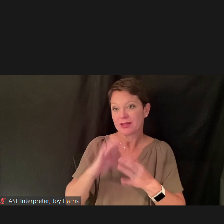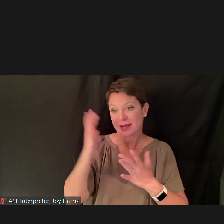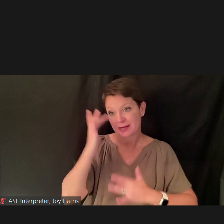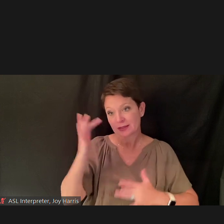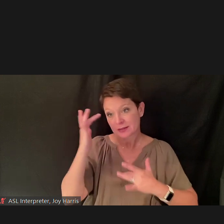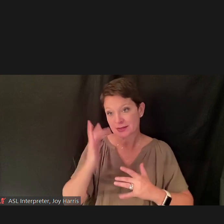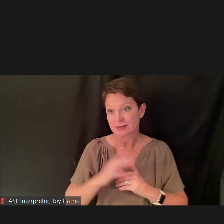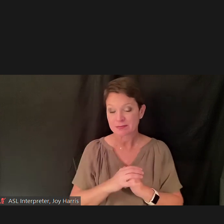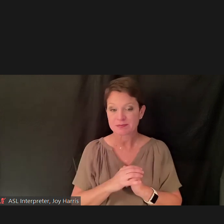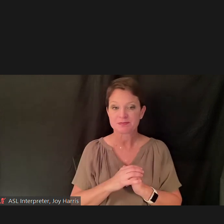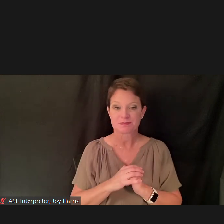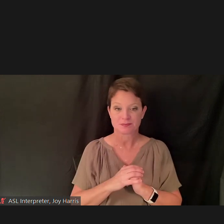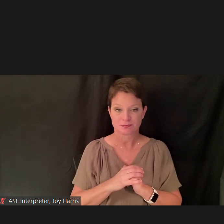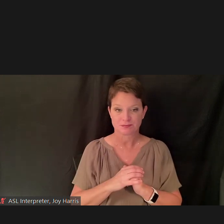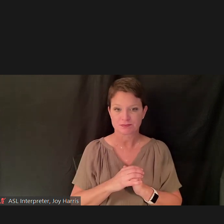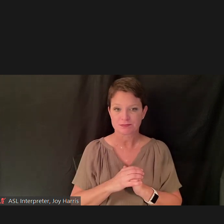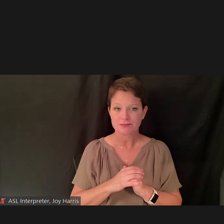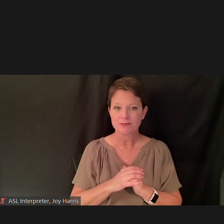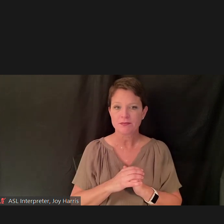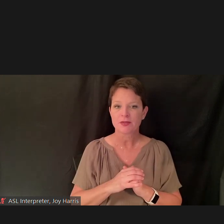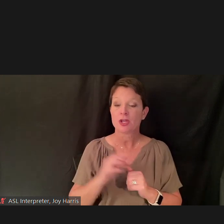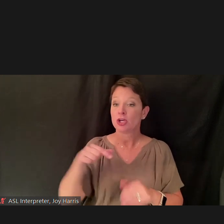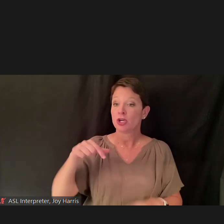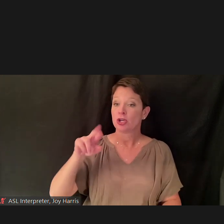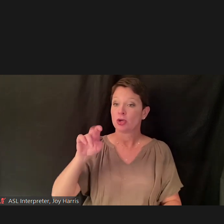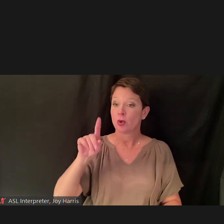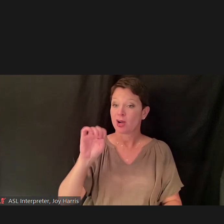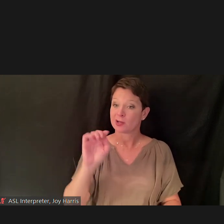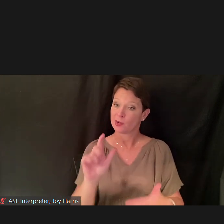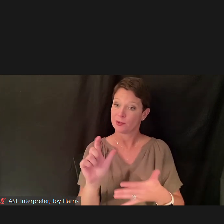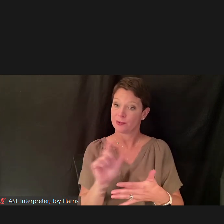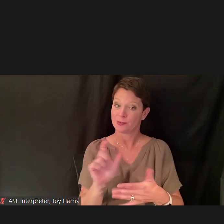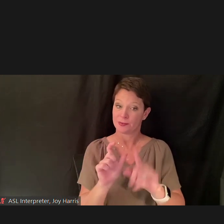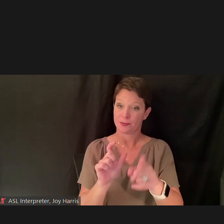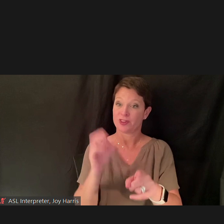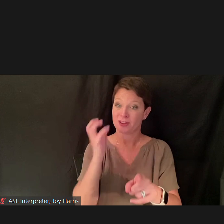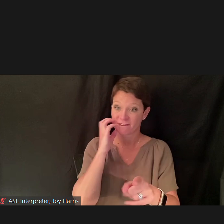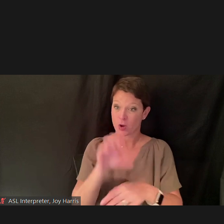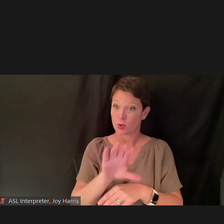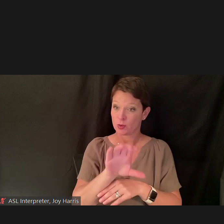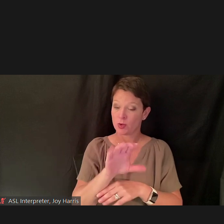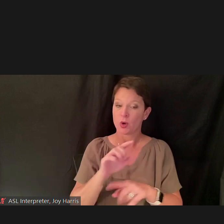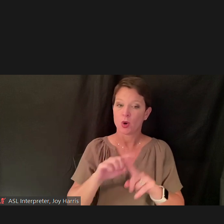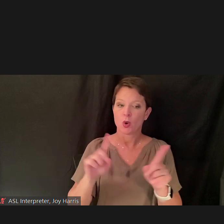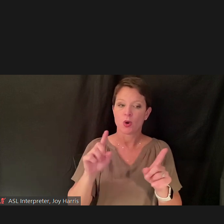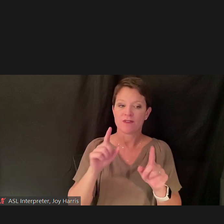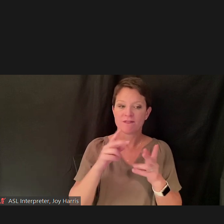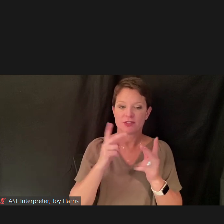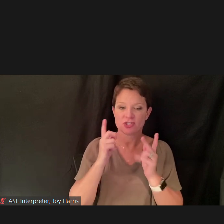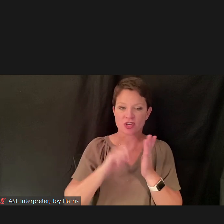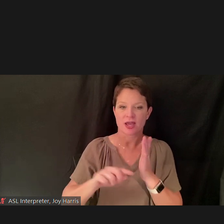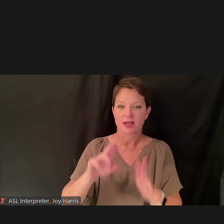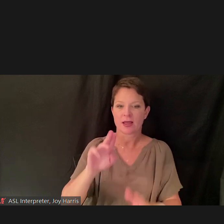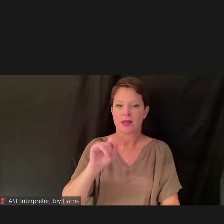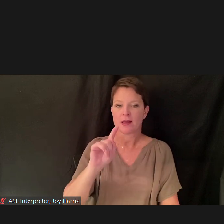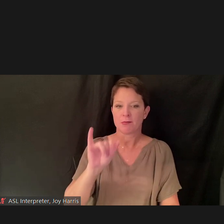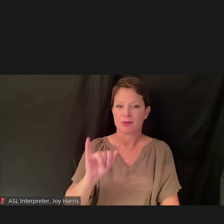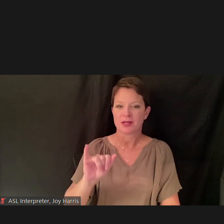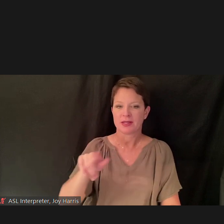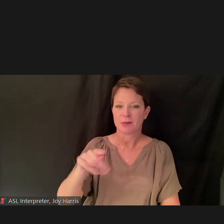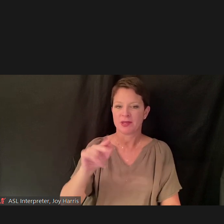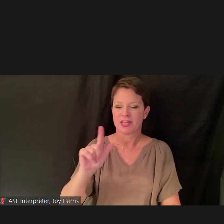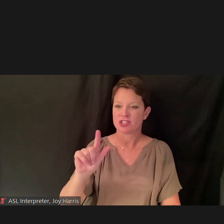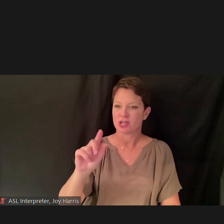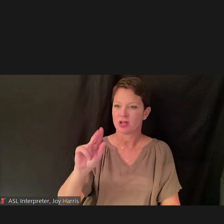advirtiéndoles que se mantengan en zonas de sombra, se puede escanear el recuadro